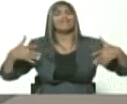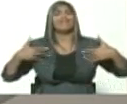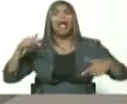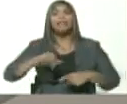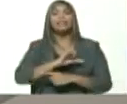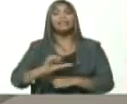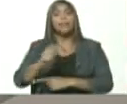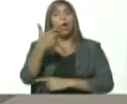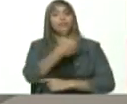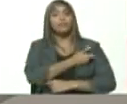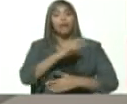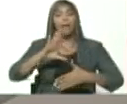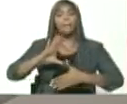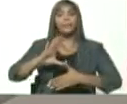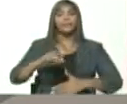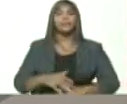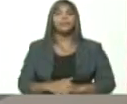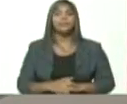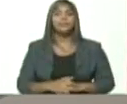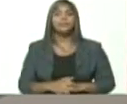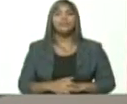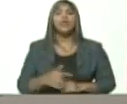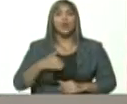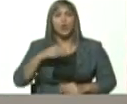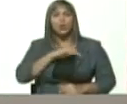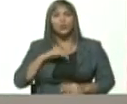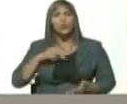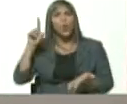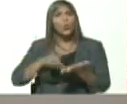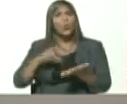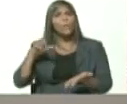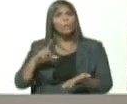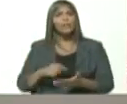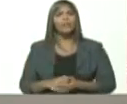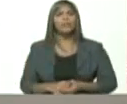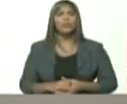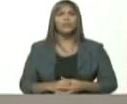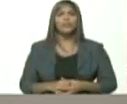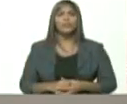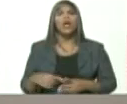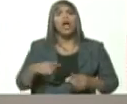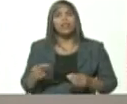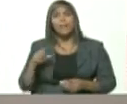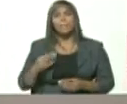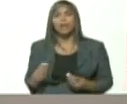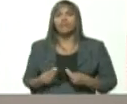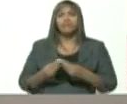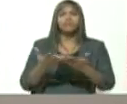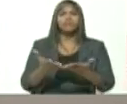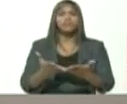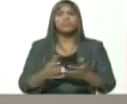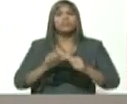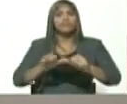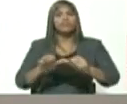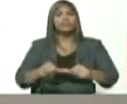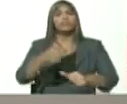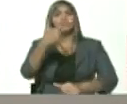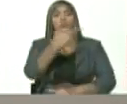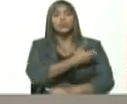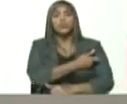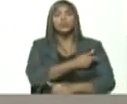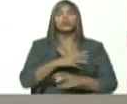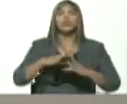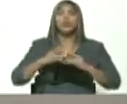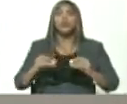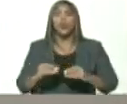de vacunación de las Américas, donde estamos garantizando o estamos pues contribuyendo con la sostenibilidad de los logros